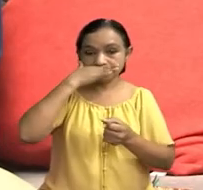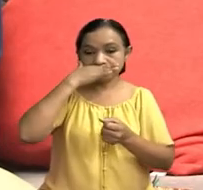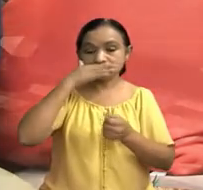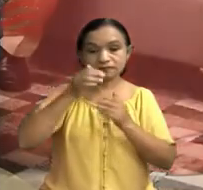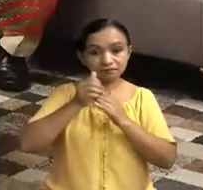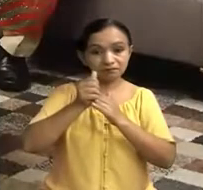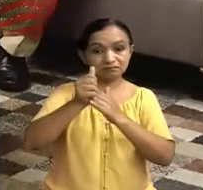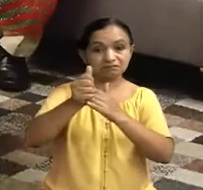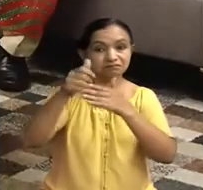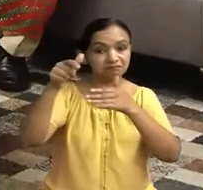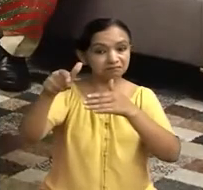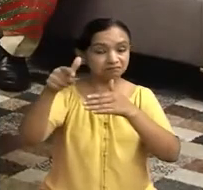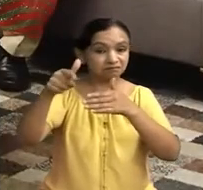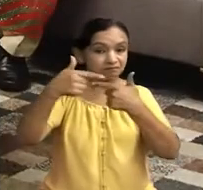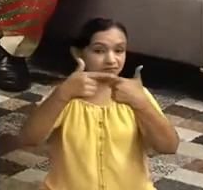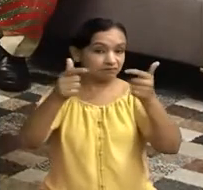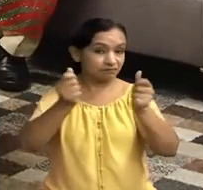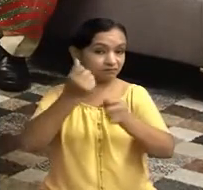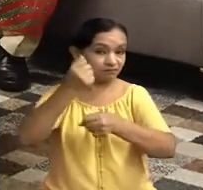Bueno,